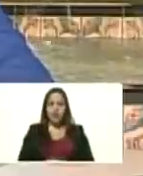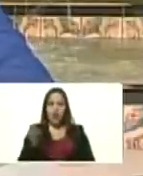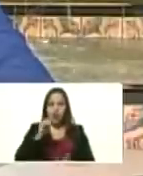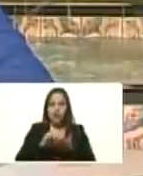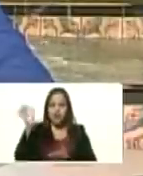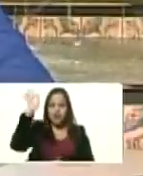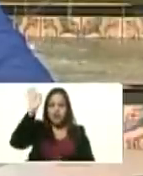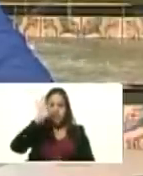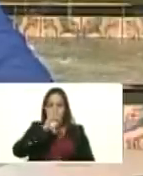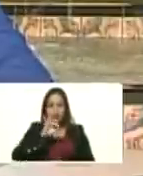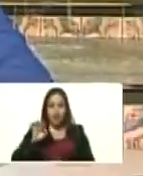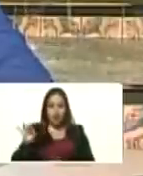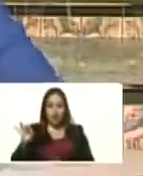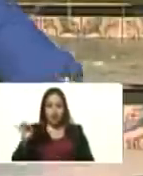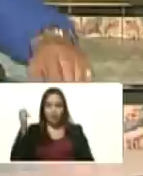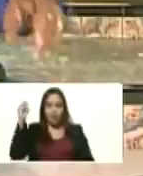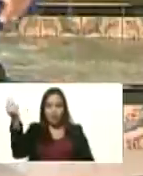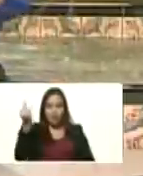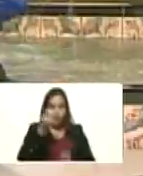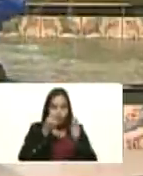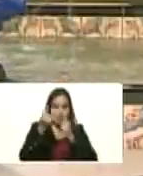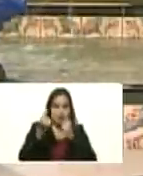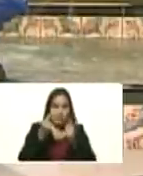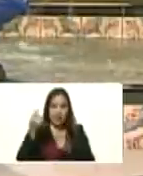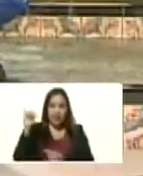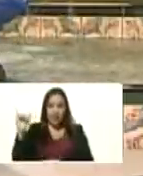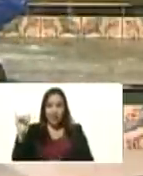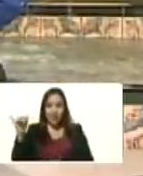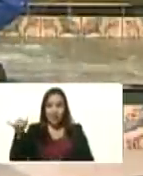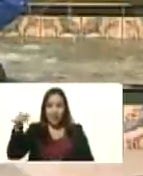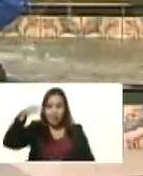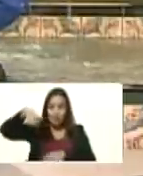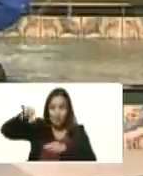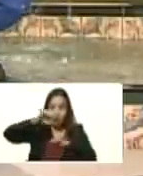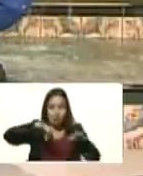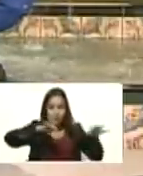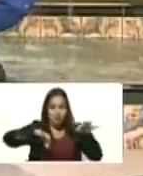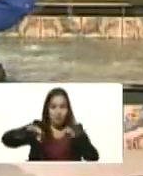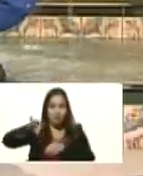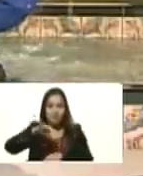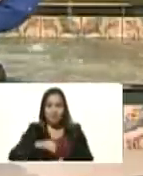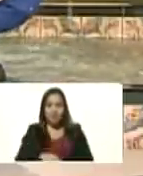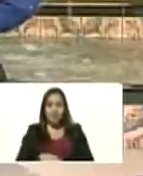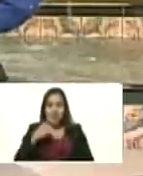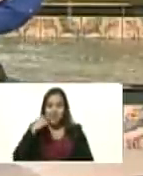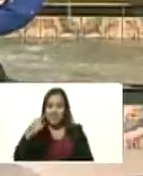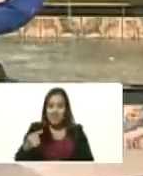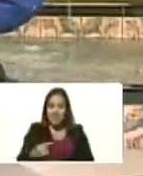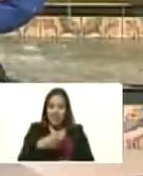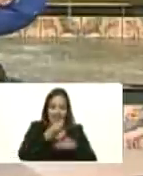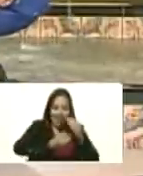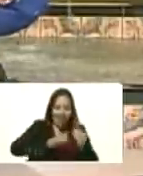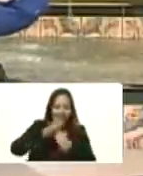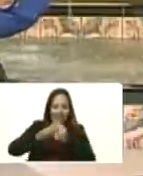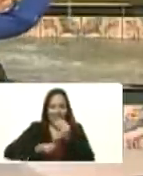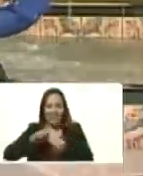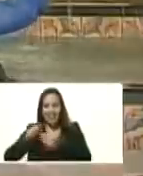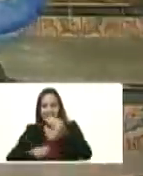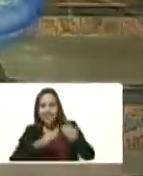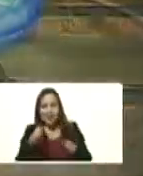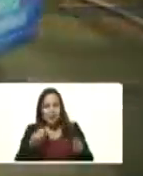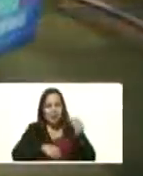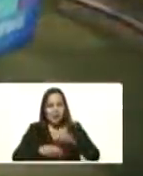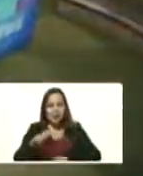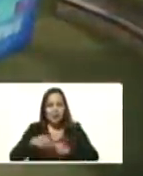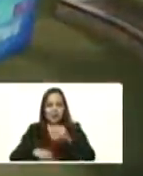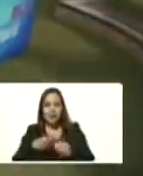cigarrón estamos volando encima de ustedes les está diciendo produzcan produzcan produzcan más